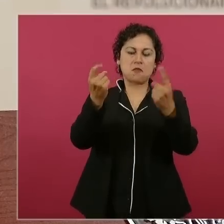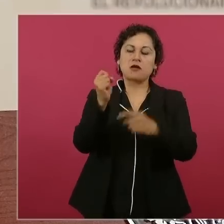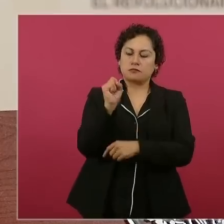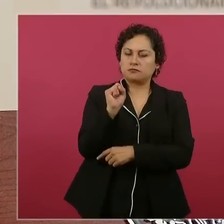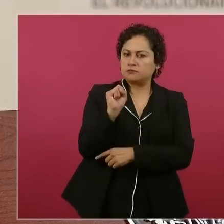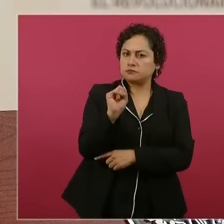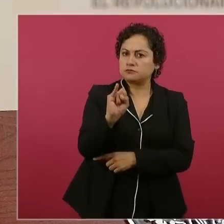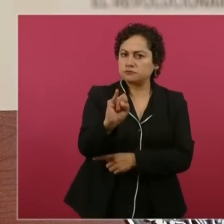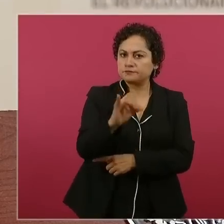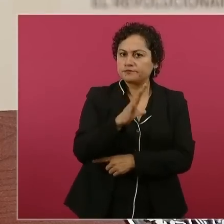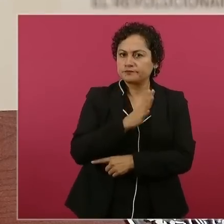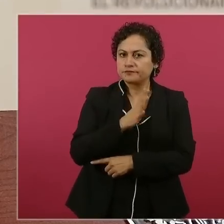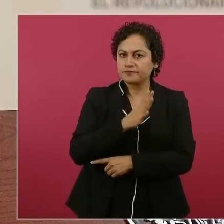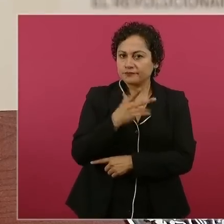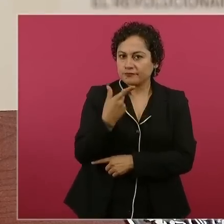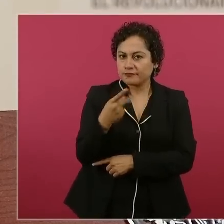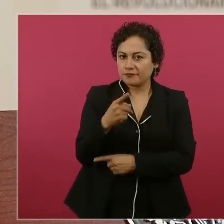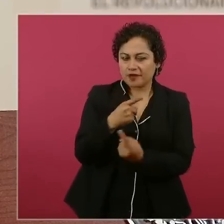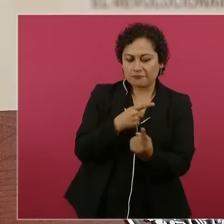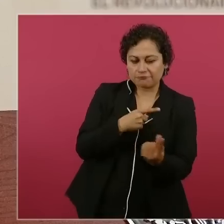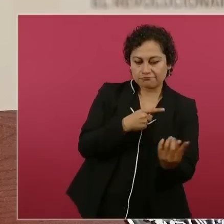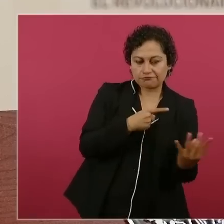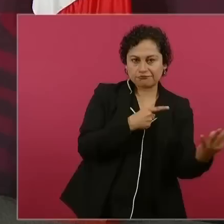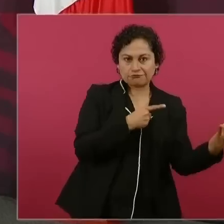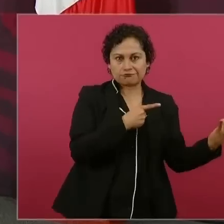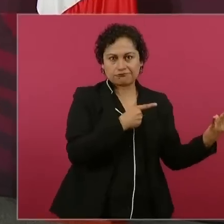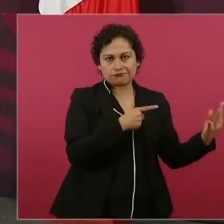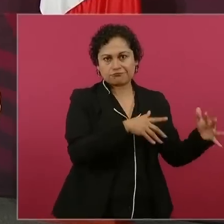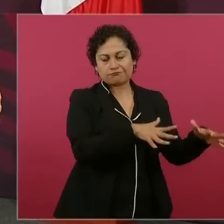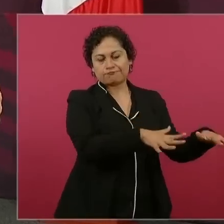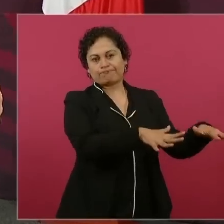pero gigantes,